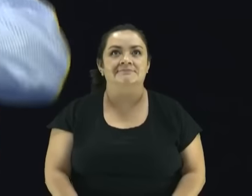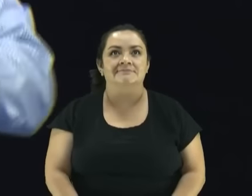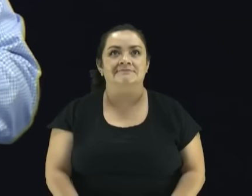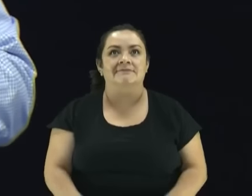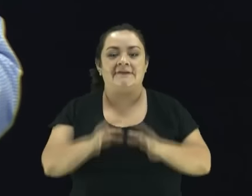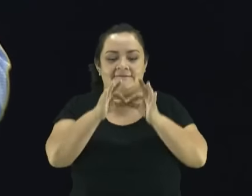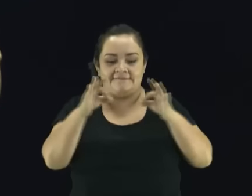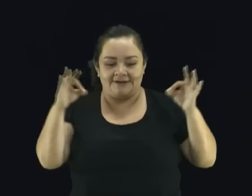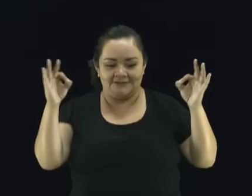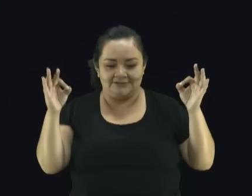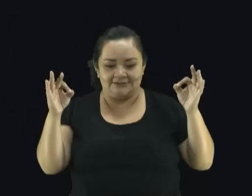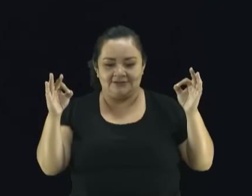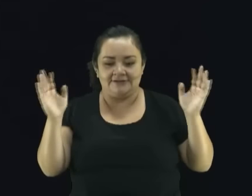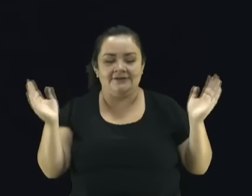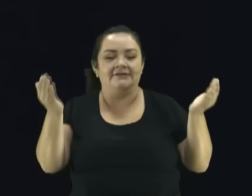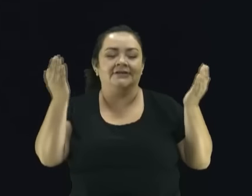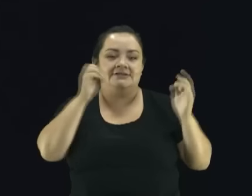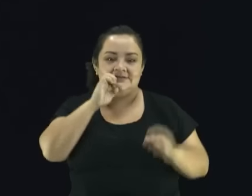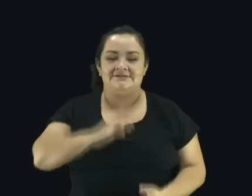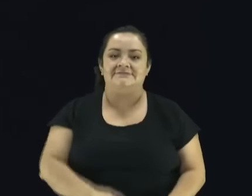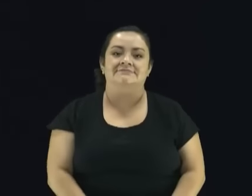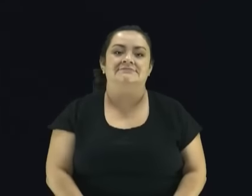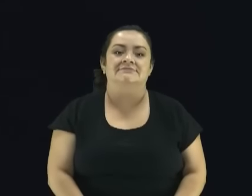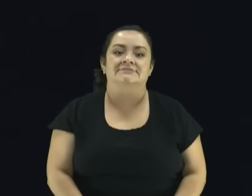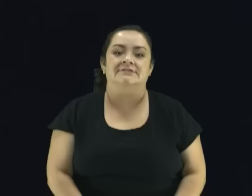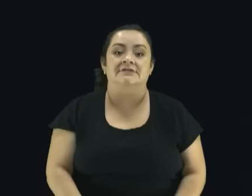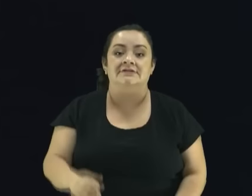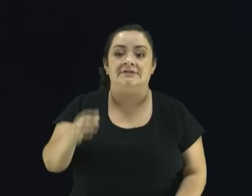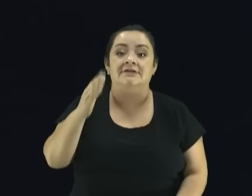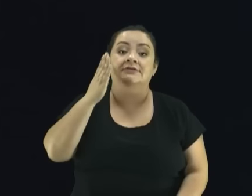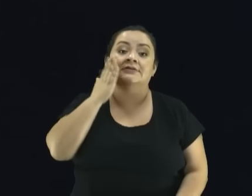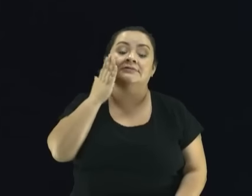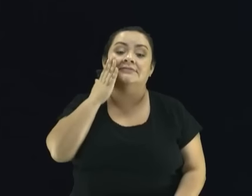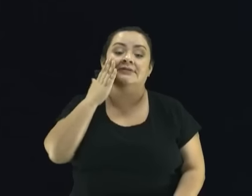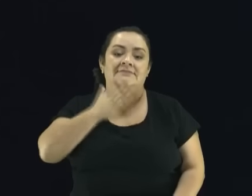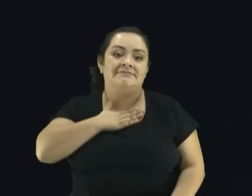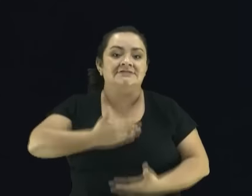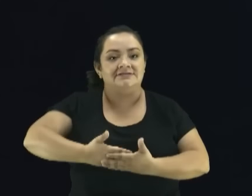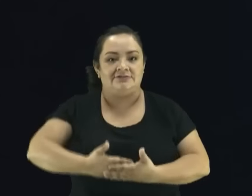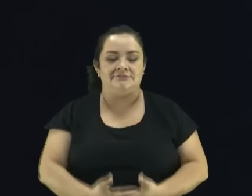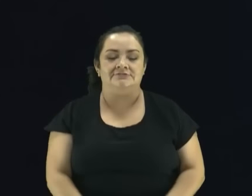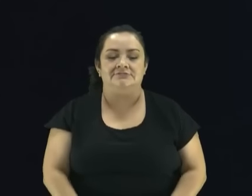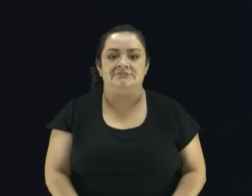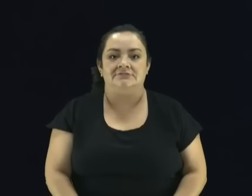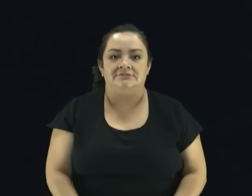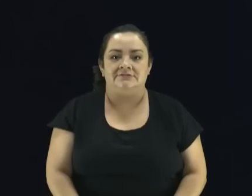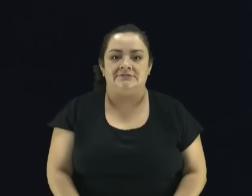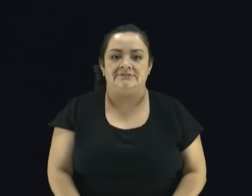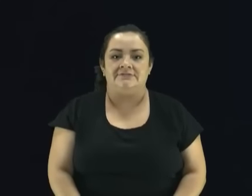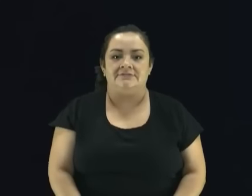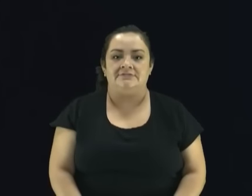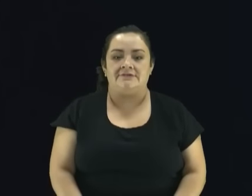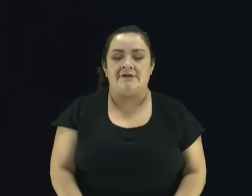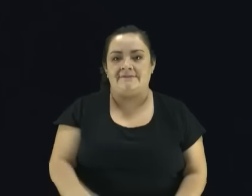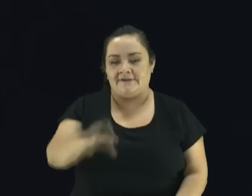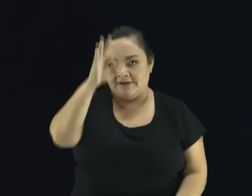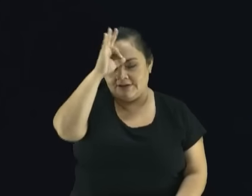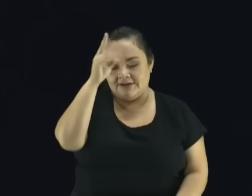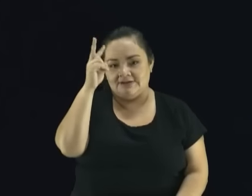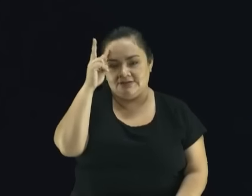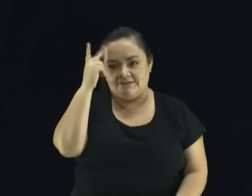la han tomado al revés y algunos la imitan sin saber por qué la digo y digo la mamá de mis hijos para el ignorante es